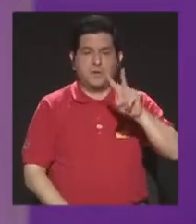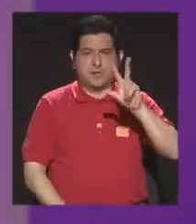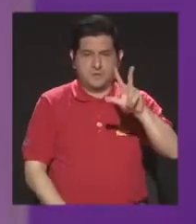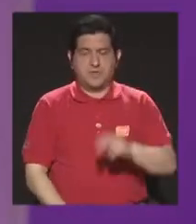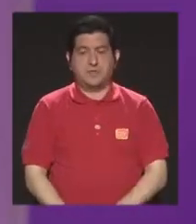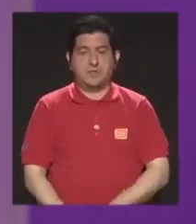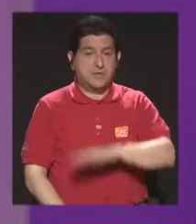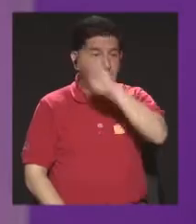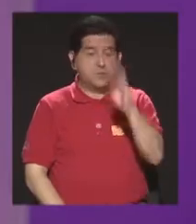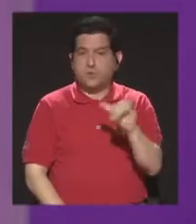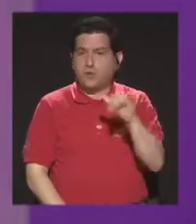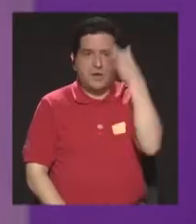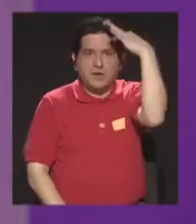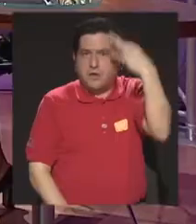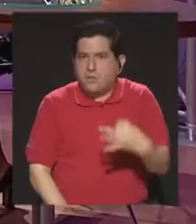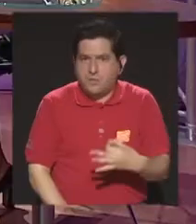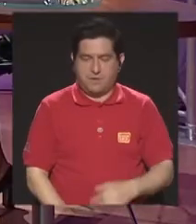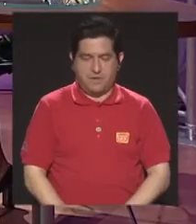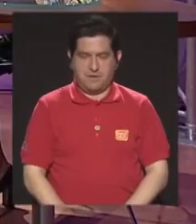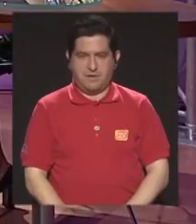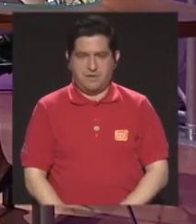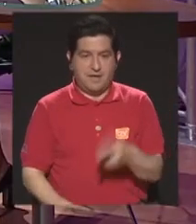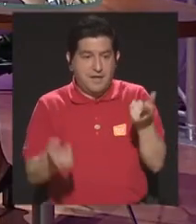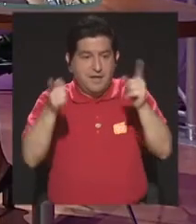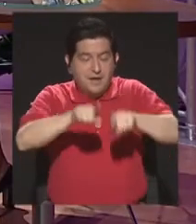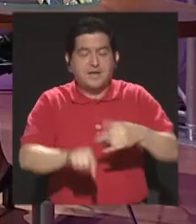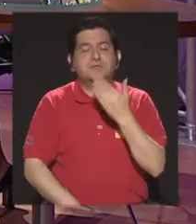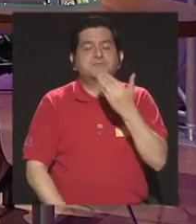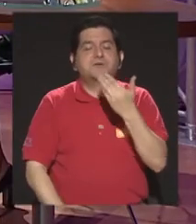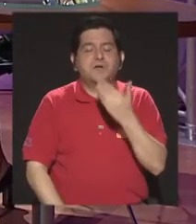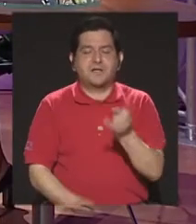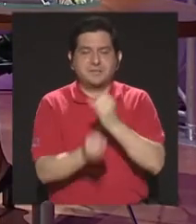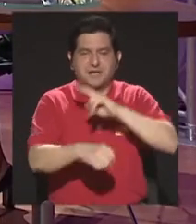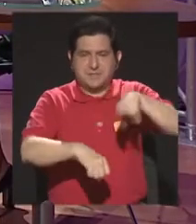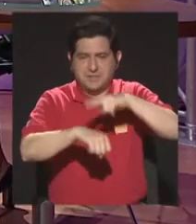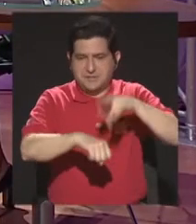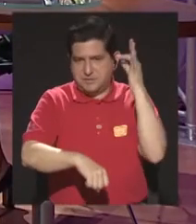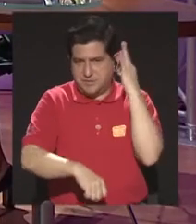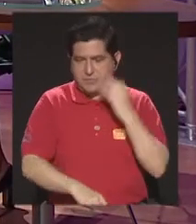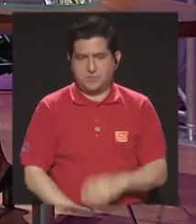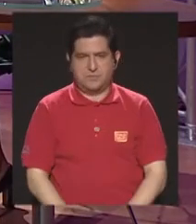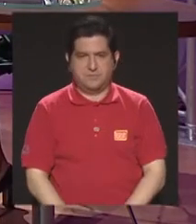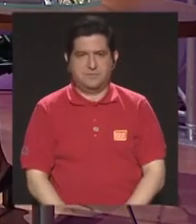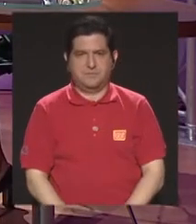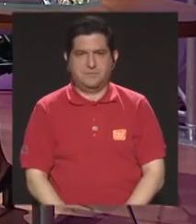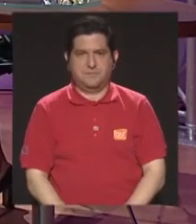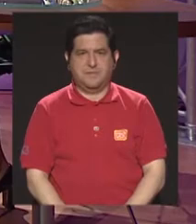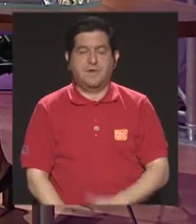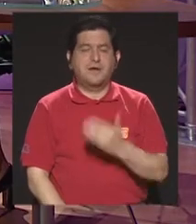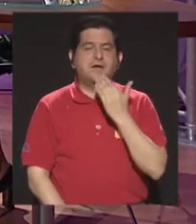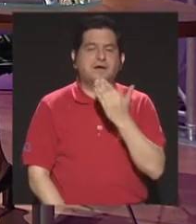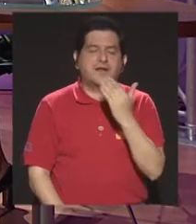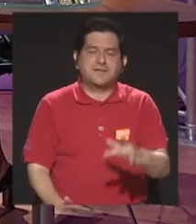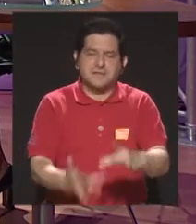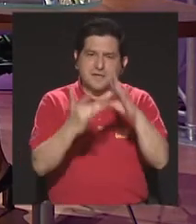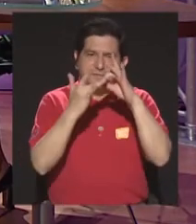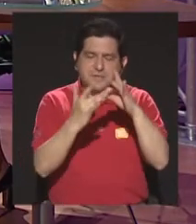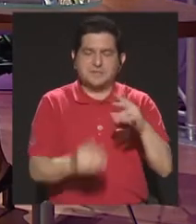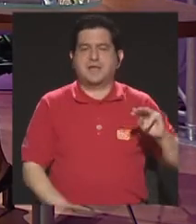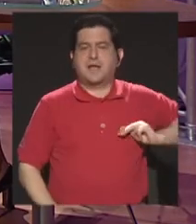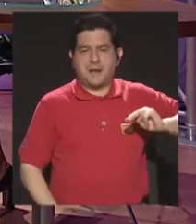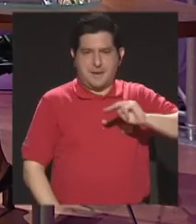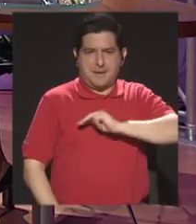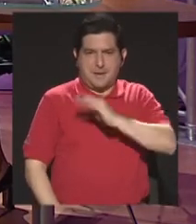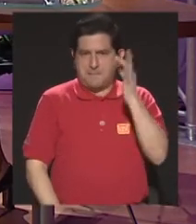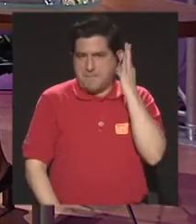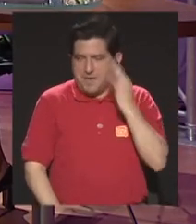nunca lo hubiésemos soñado si no fuese gracias al INAMU. Y en esa nota Un agradecimiento especial a la ministra de la Condición